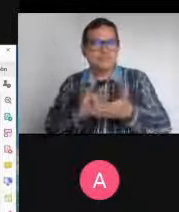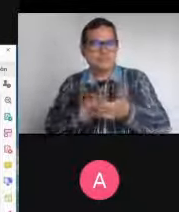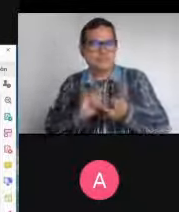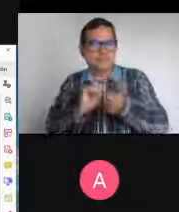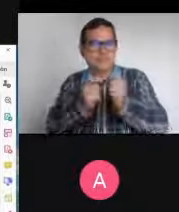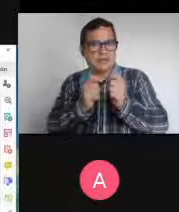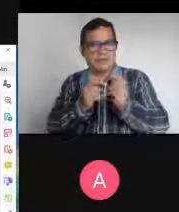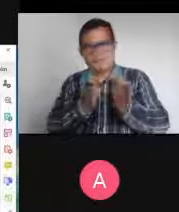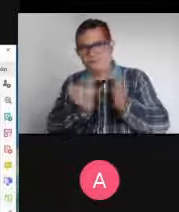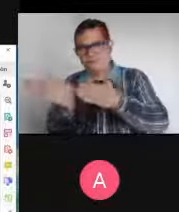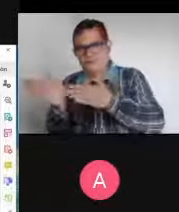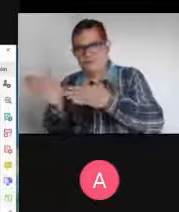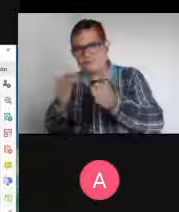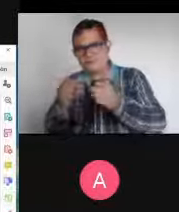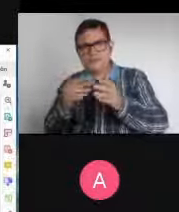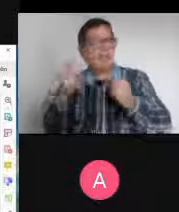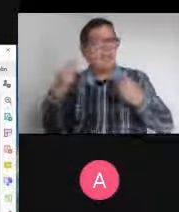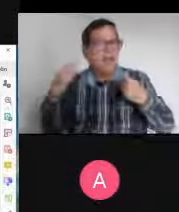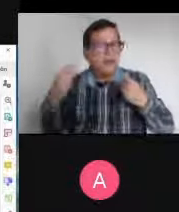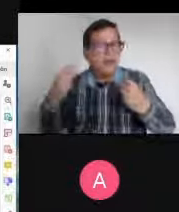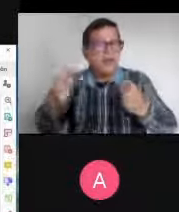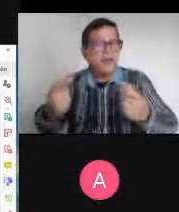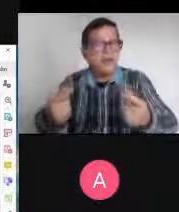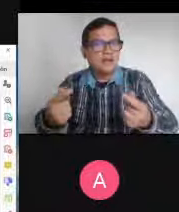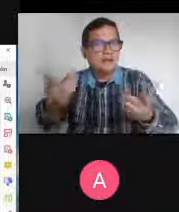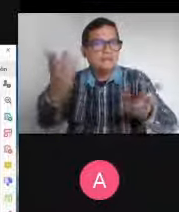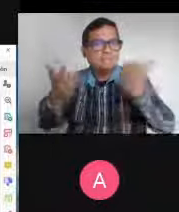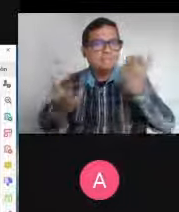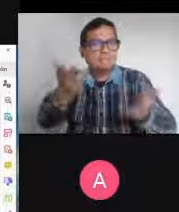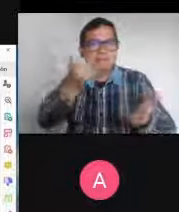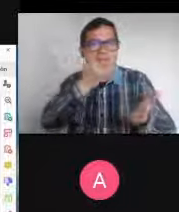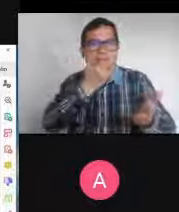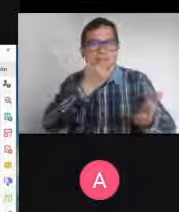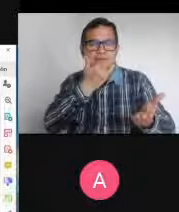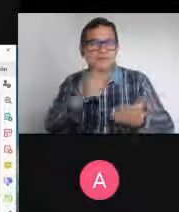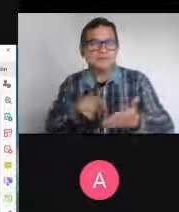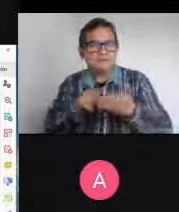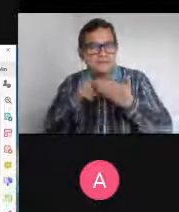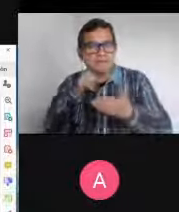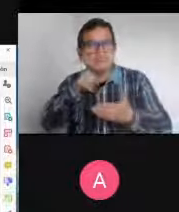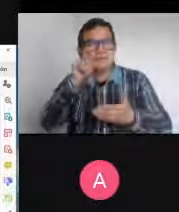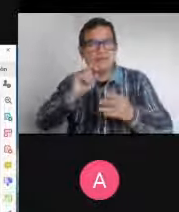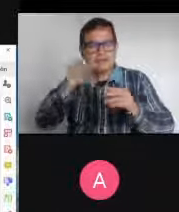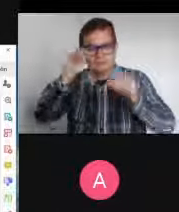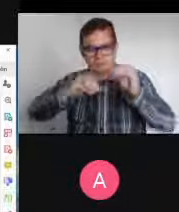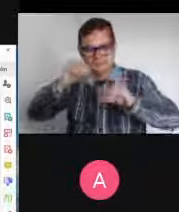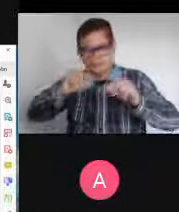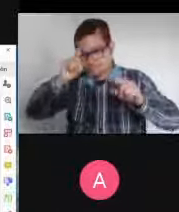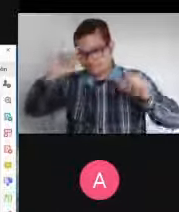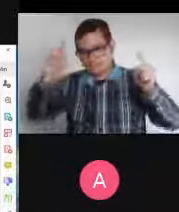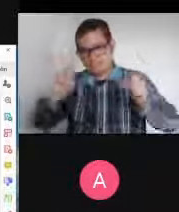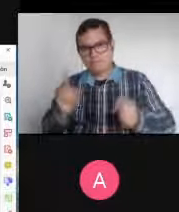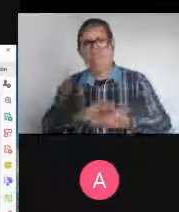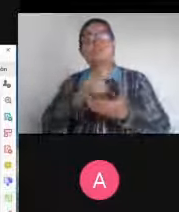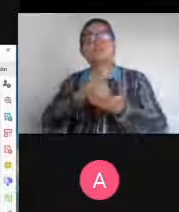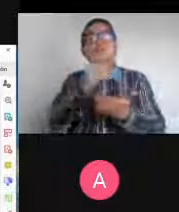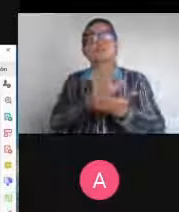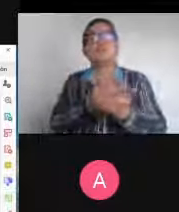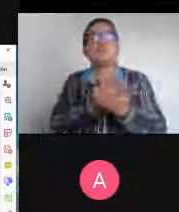de dirección, si aumenta su velocidad, bueno, ¿qué sucede con él? Porque pues la idea es que ustedes van a colocar pues esas conclusiones también ahí